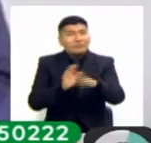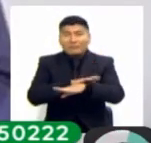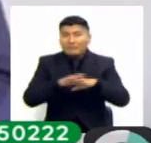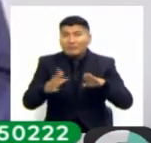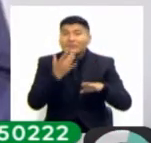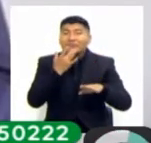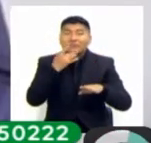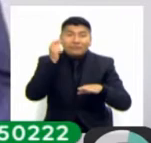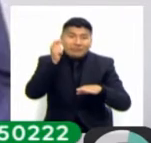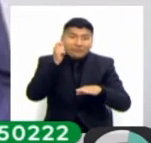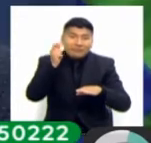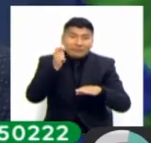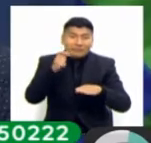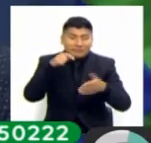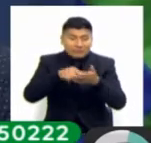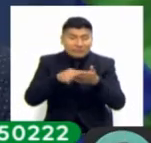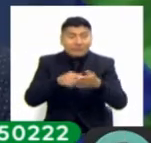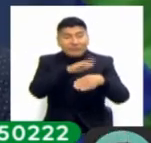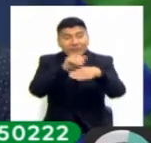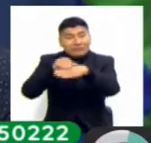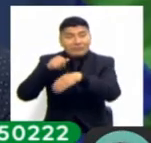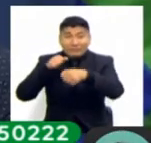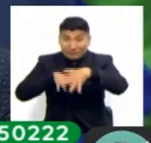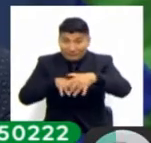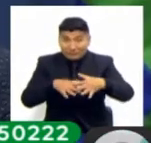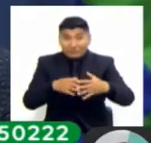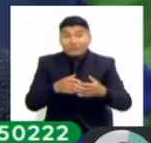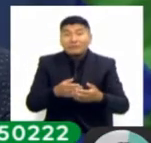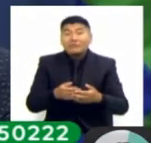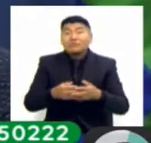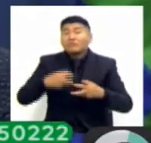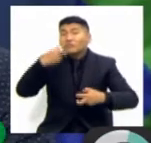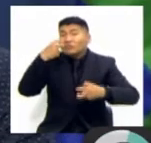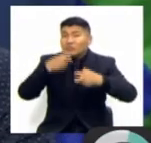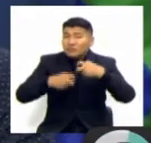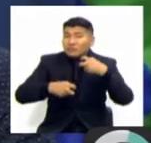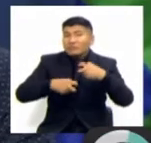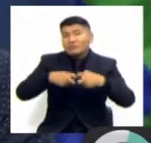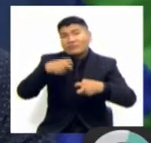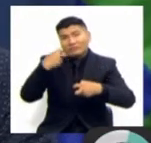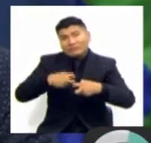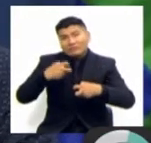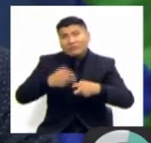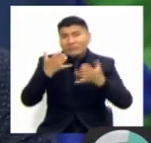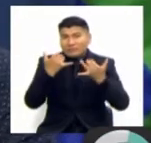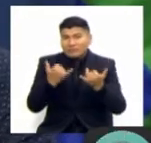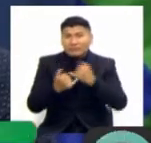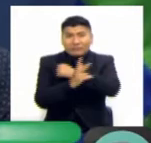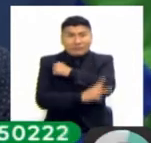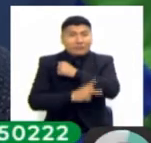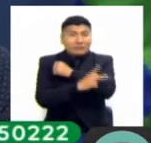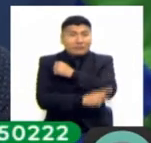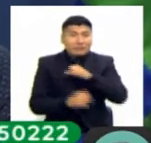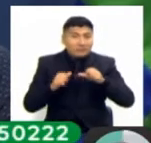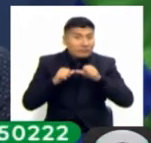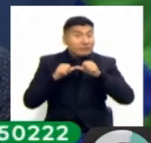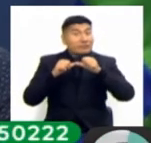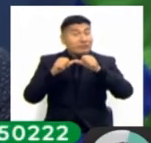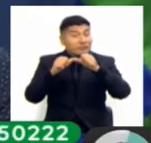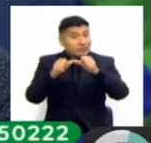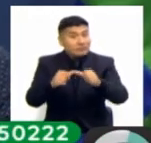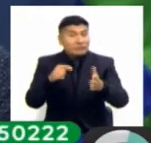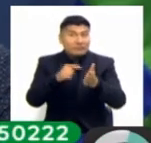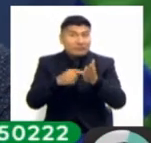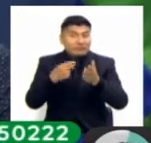y convocó a las movilizaciones. Pero los problemas y la situación compleja del país continúan y desde luego eso